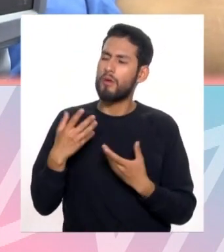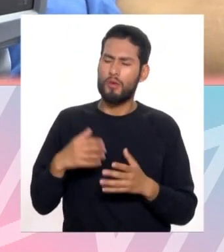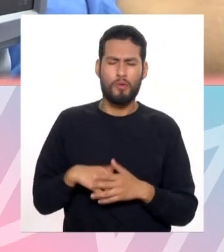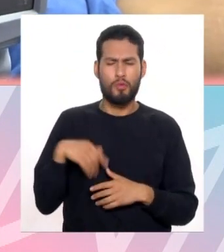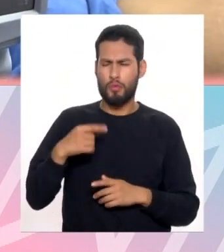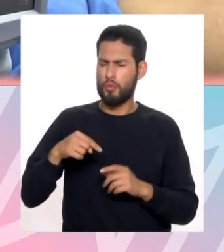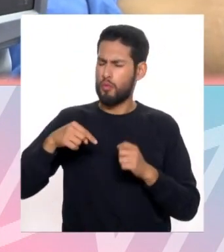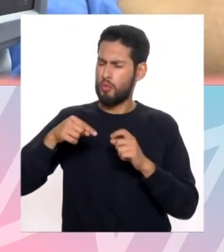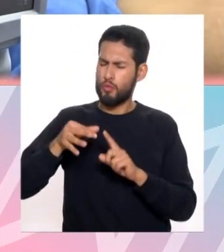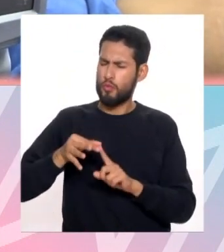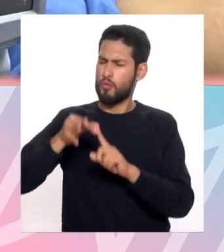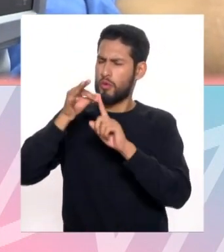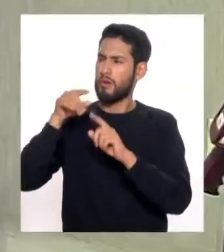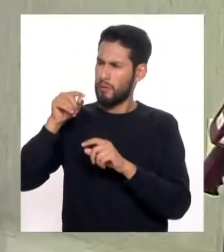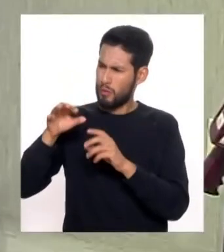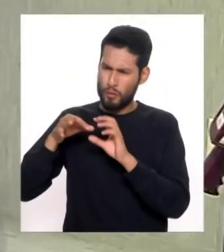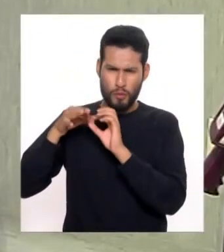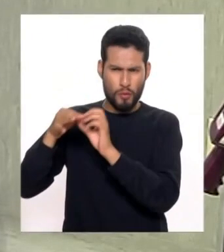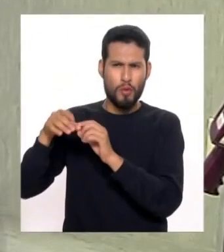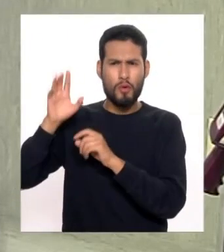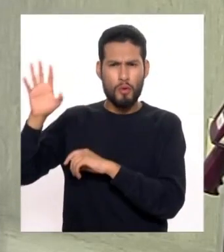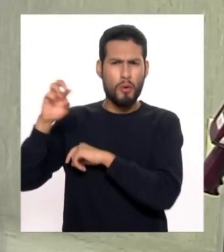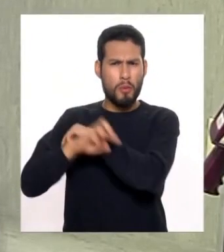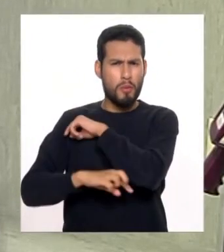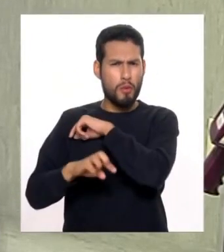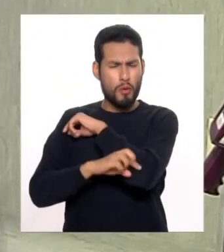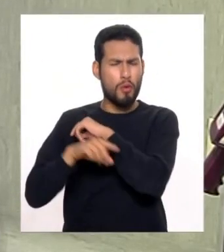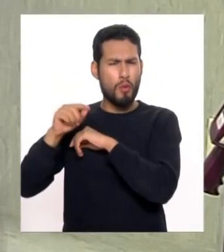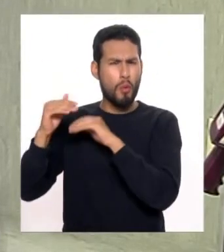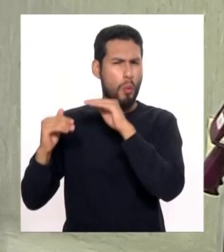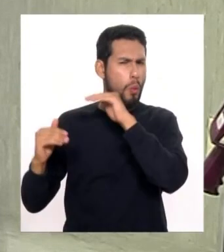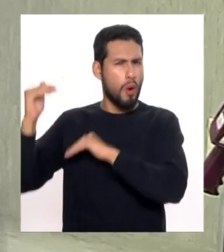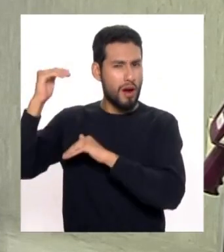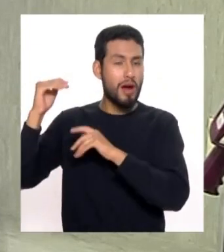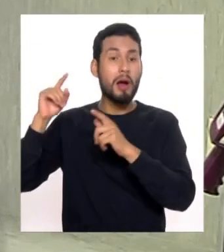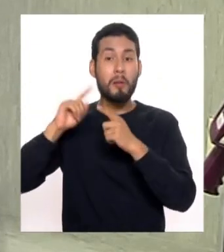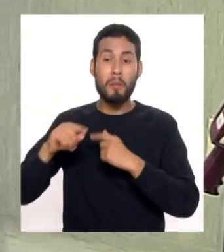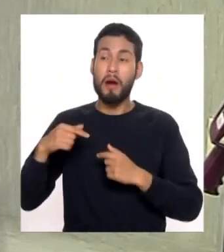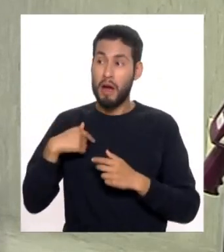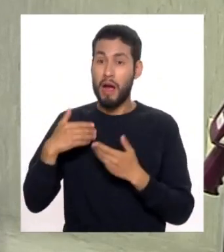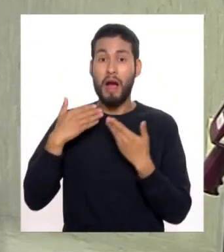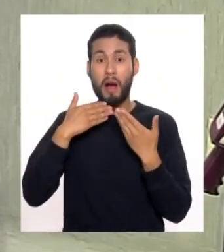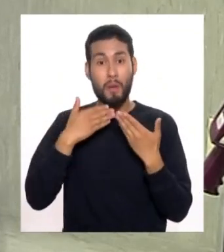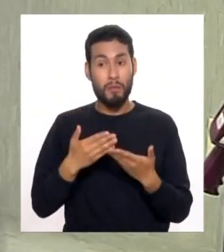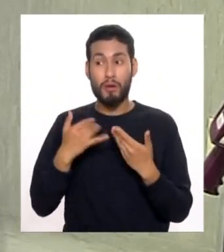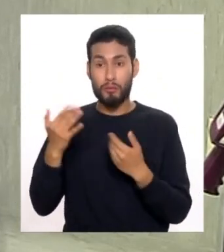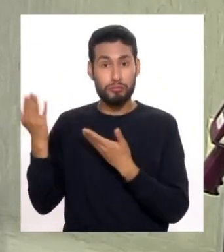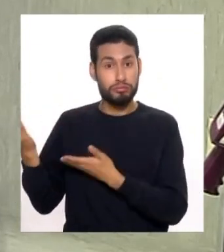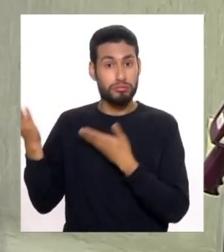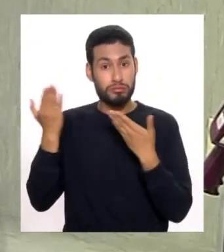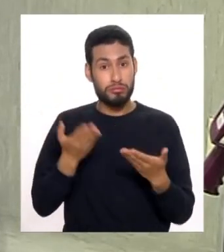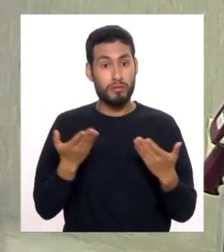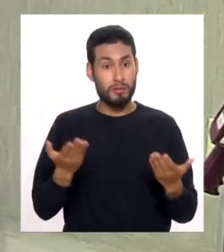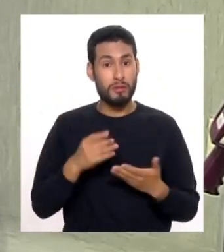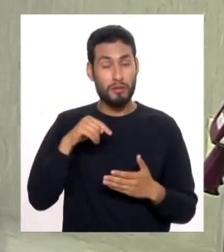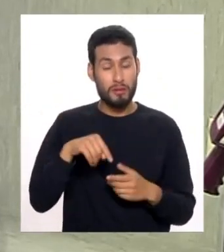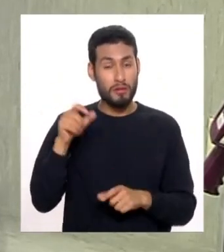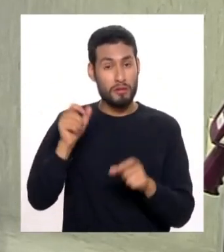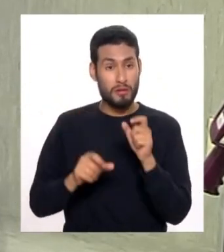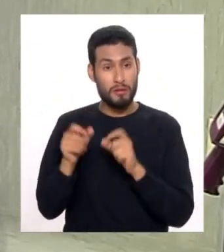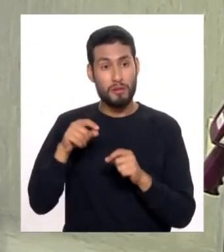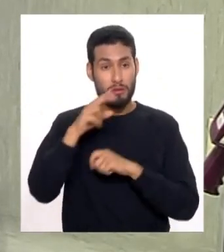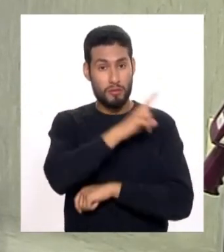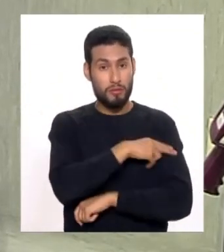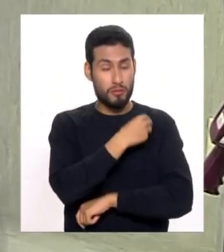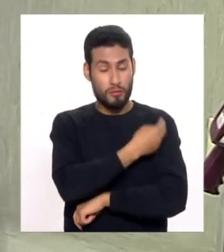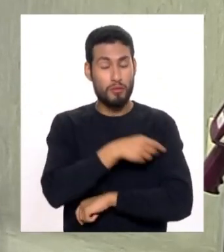mundo, países de primer mundo. Sin embargo, nosotros ahora tenemos la oportunidad de contar con esta oportunidad para estas pacientes en